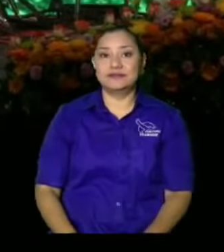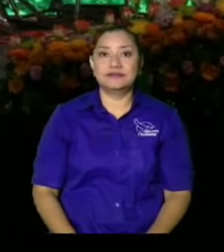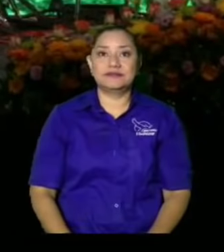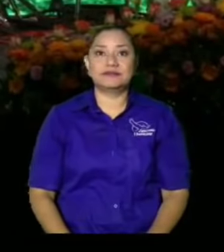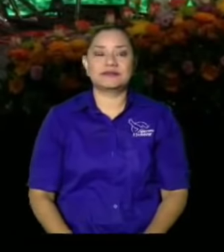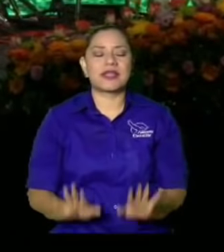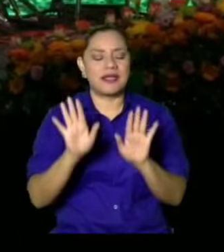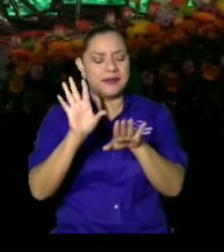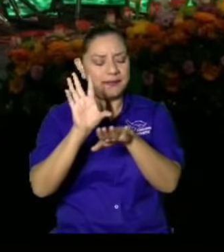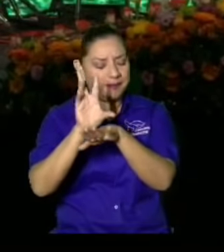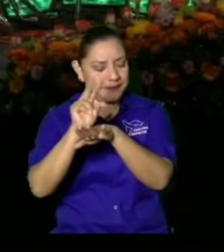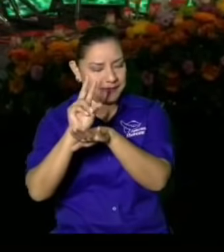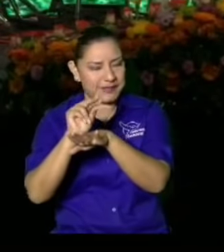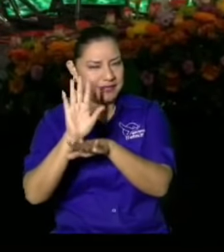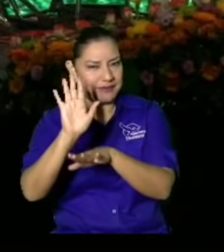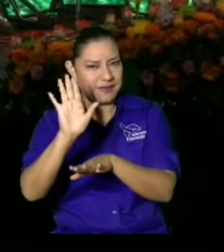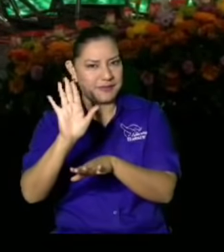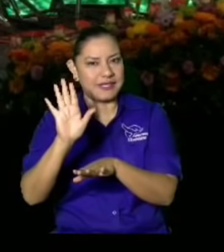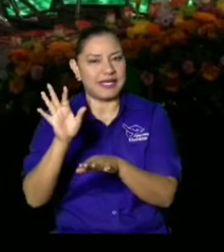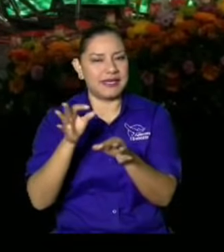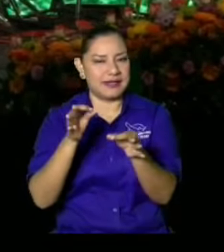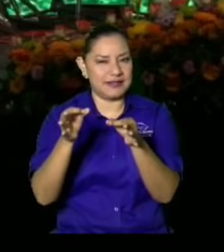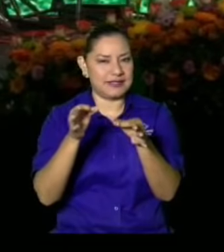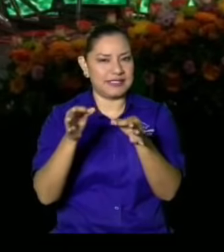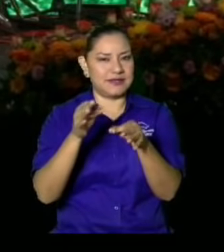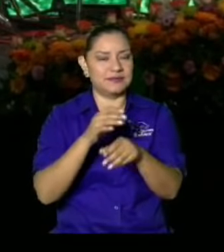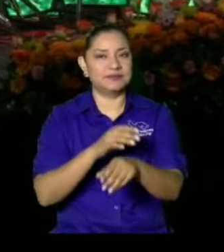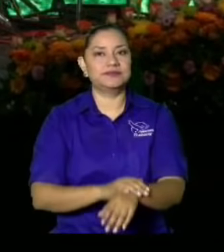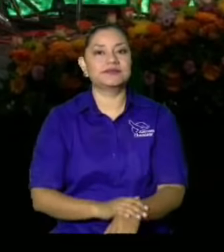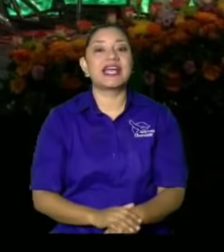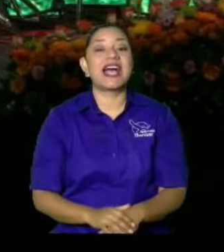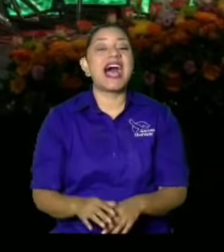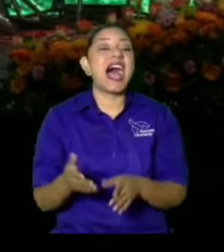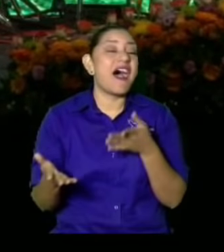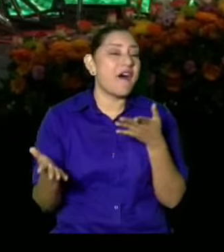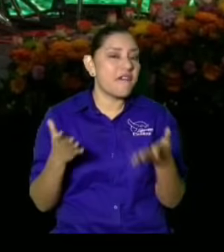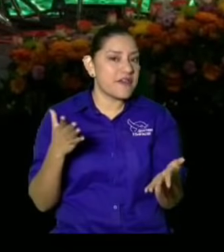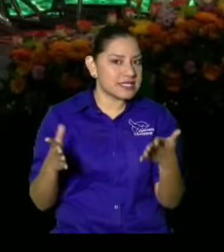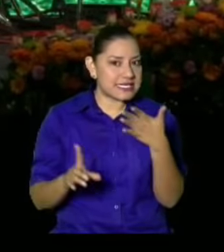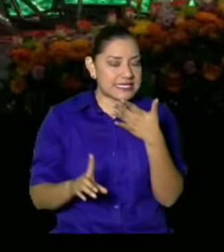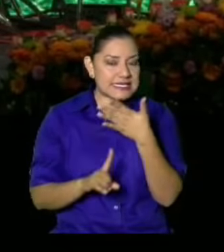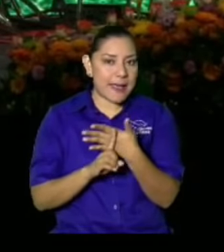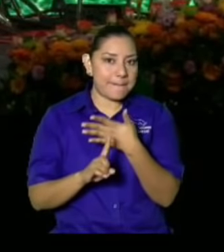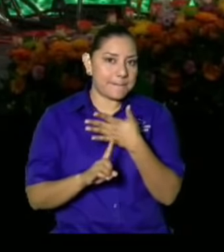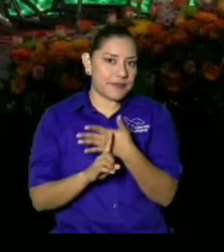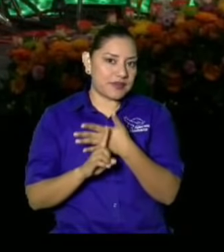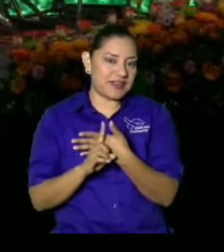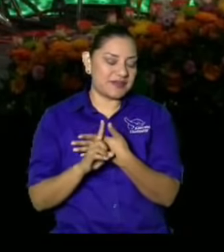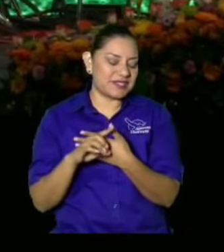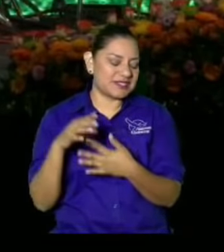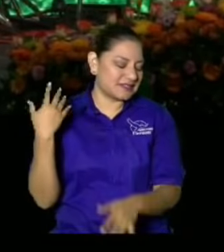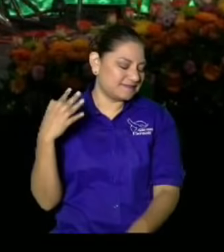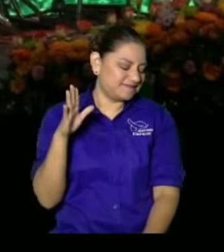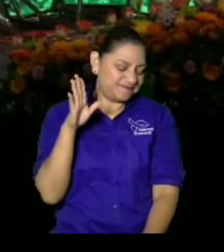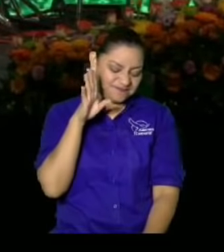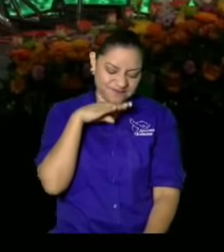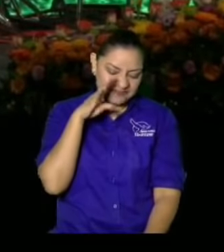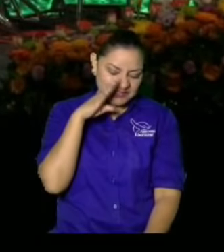Permítame un ratito y le da un aplauso fuerte, Señor. Hay problemitas que ya hieden.